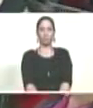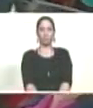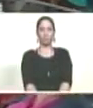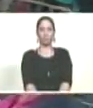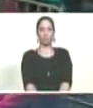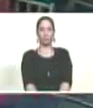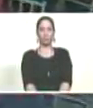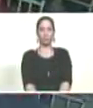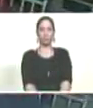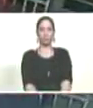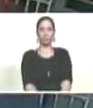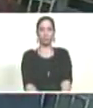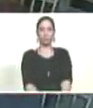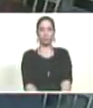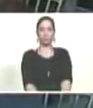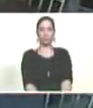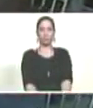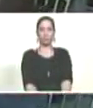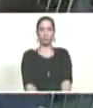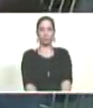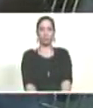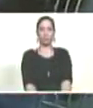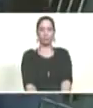Hernández, dala, cárgate.